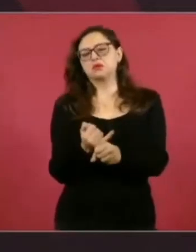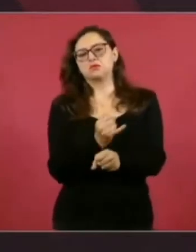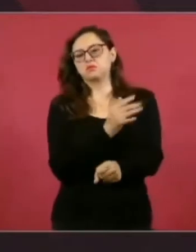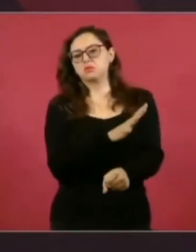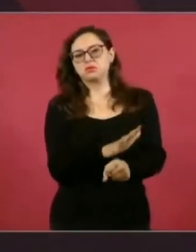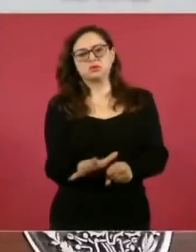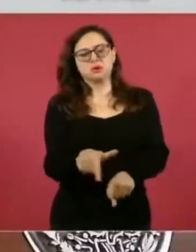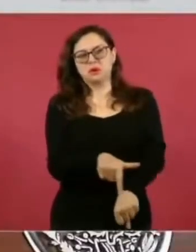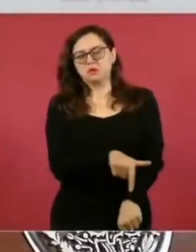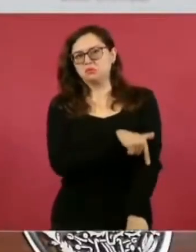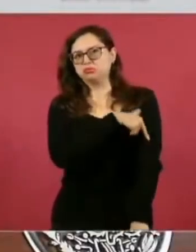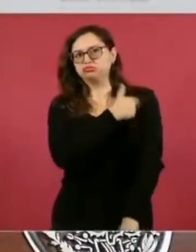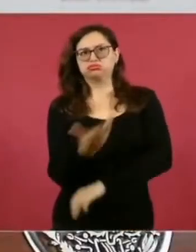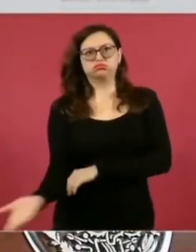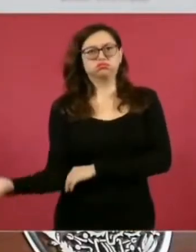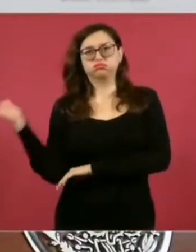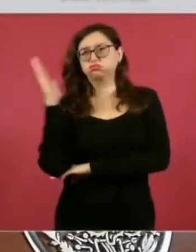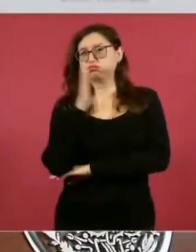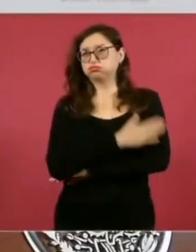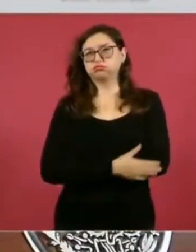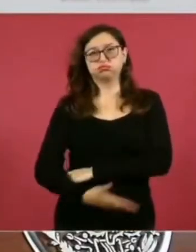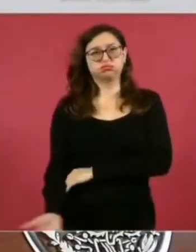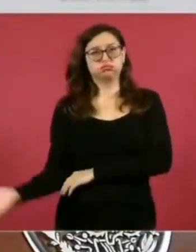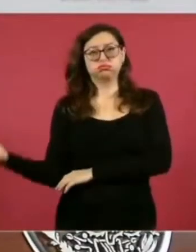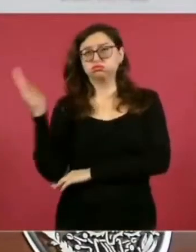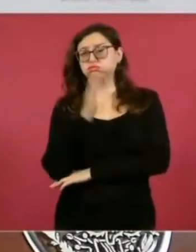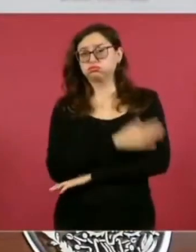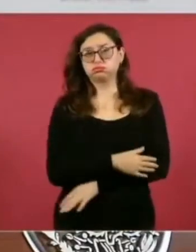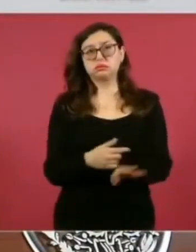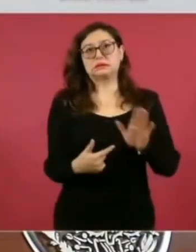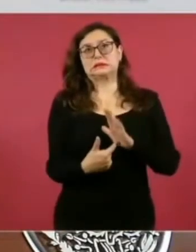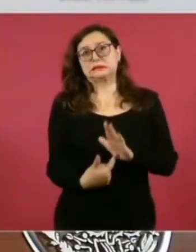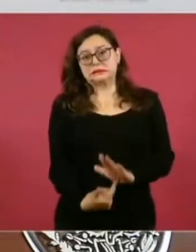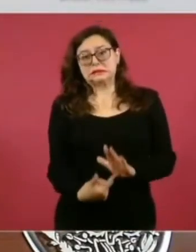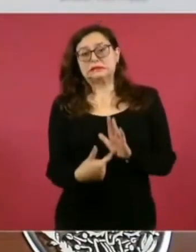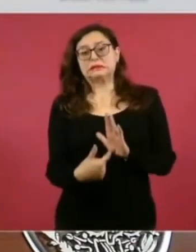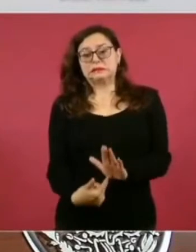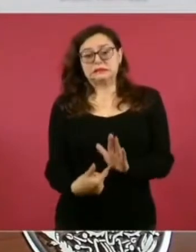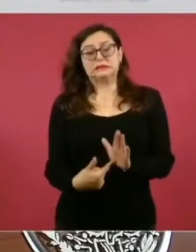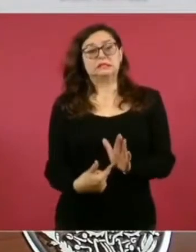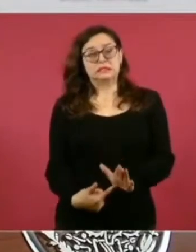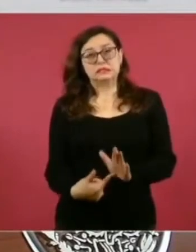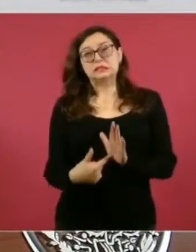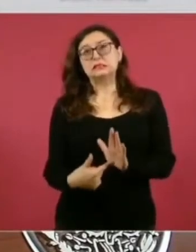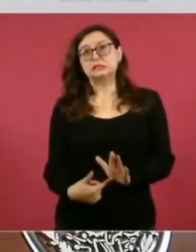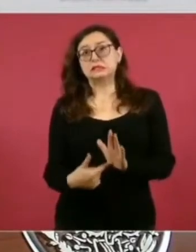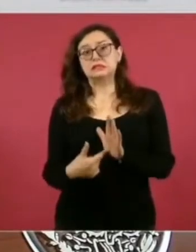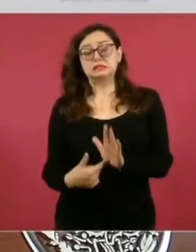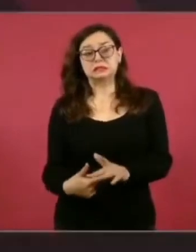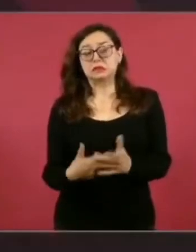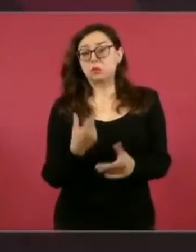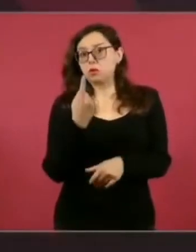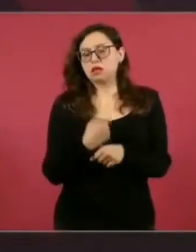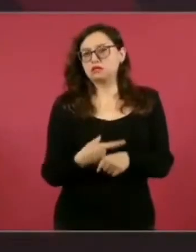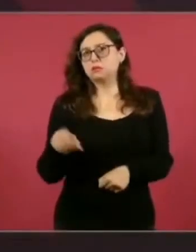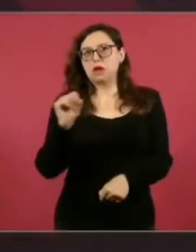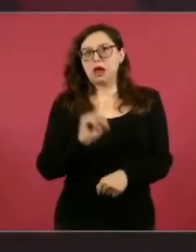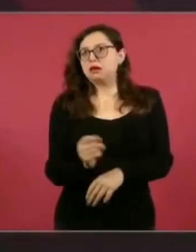no terminaríamos en todo el día y a lo mejor en toda la semana